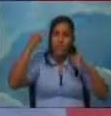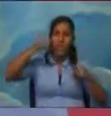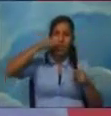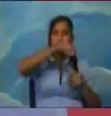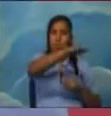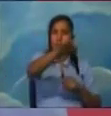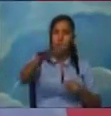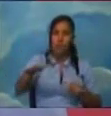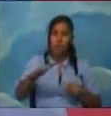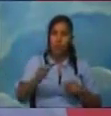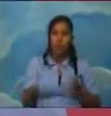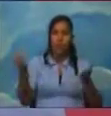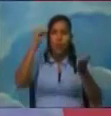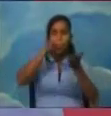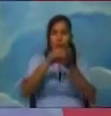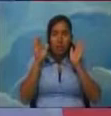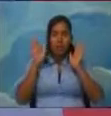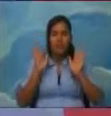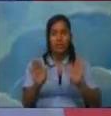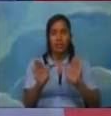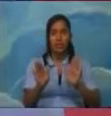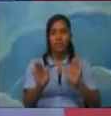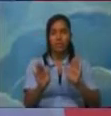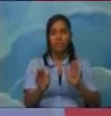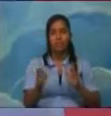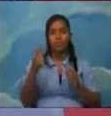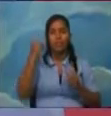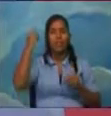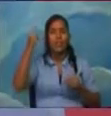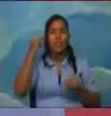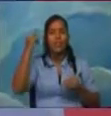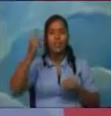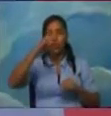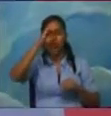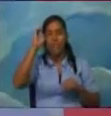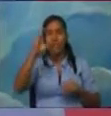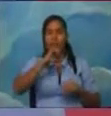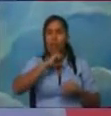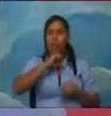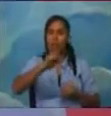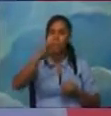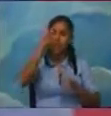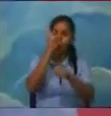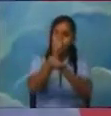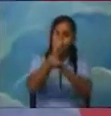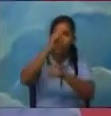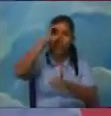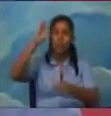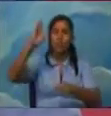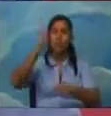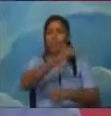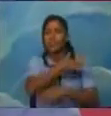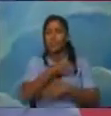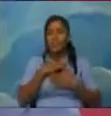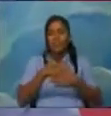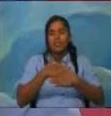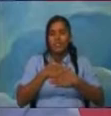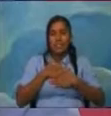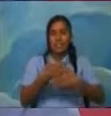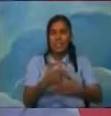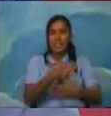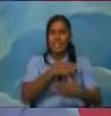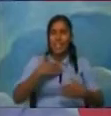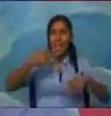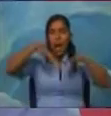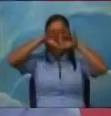pueblo vuelva en sí y reflexione que Dios es Dios y que quiere, como dice el versículo 39,